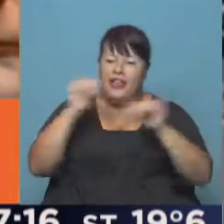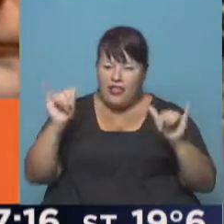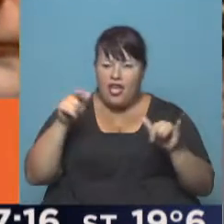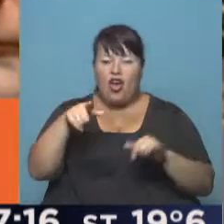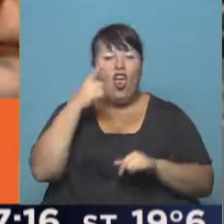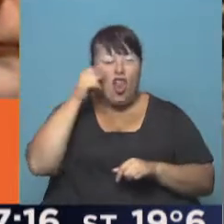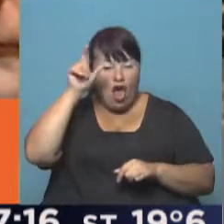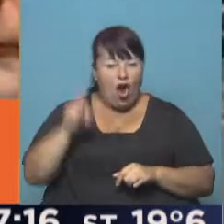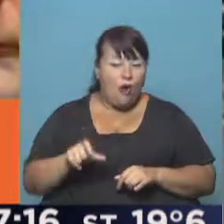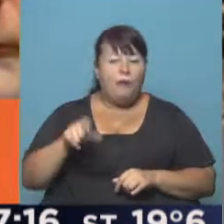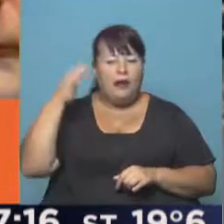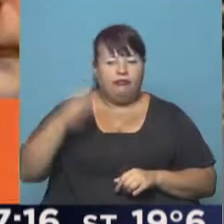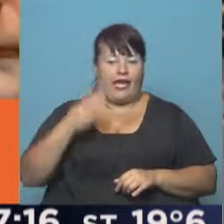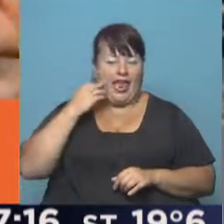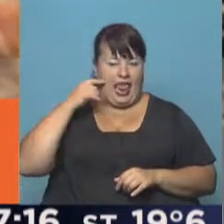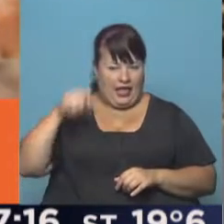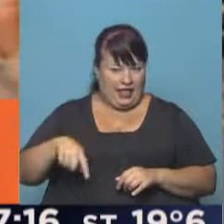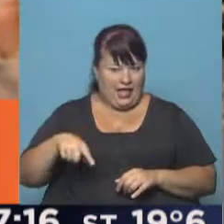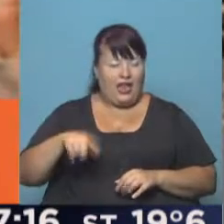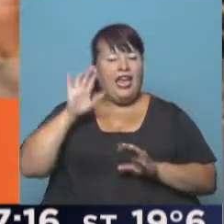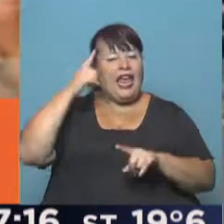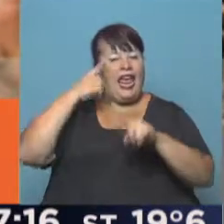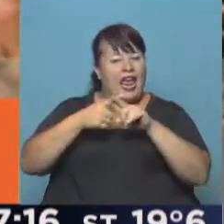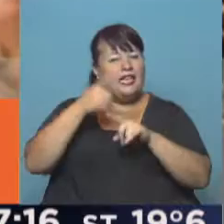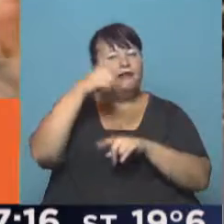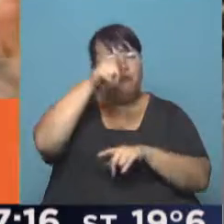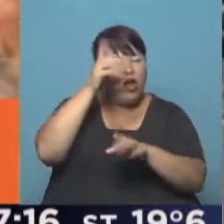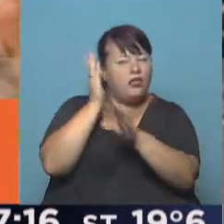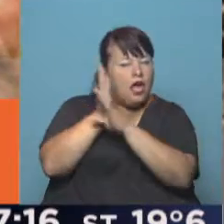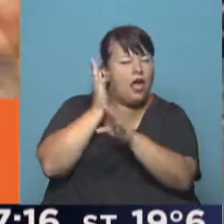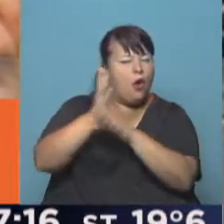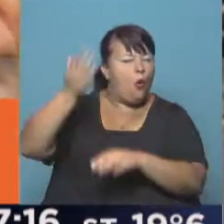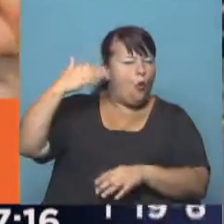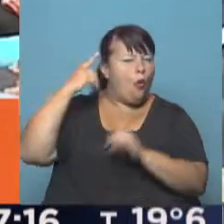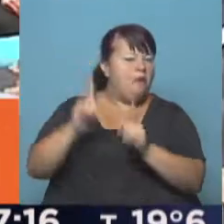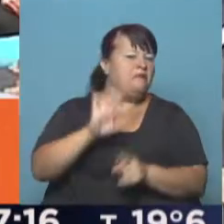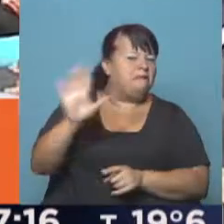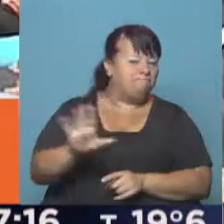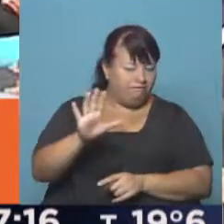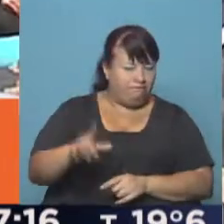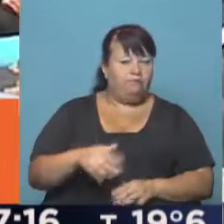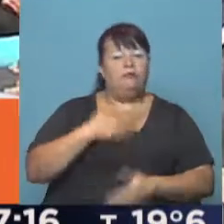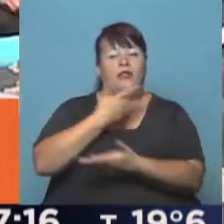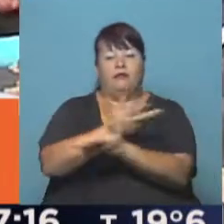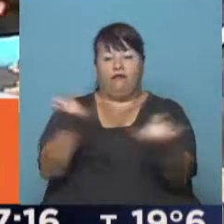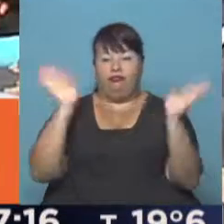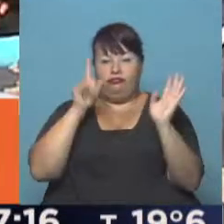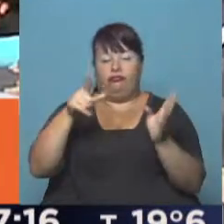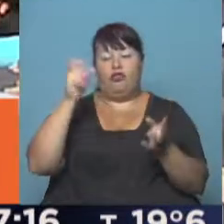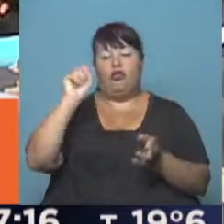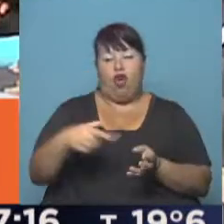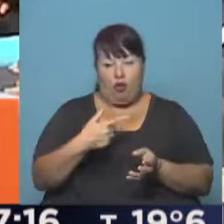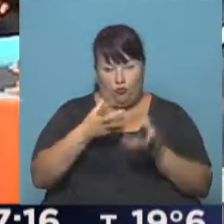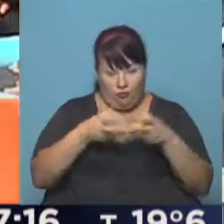el atacante era británico y había estado en la mira de la policía tiempo atrás. Al hablar ante la Cámara de los